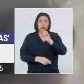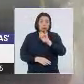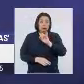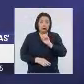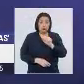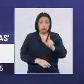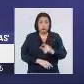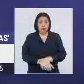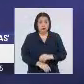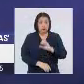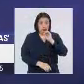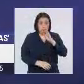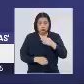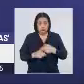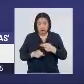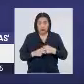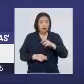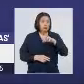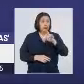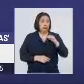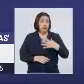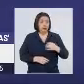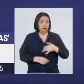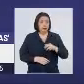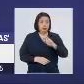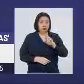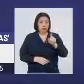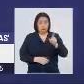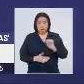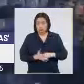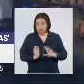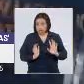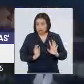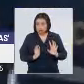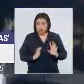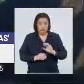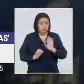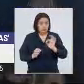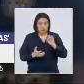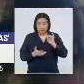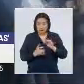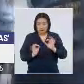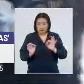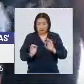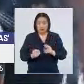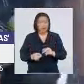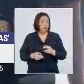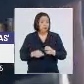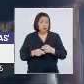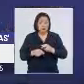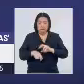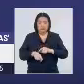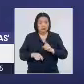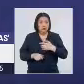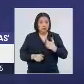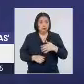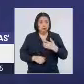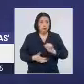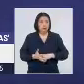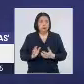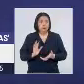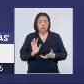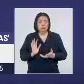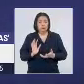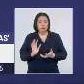Padilla Silva, alias Piolín. Tiene 21 años y sin ningún tipo de estudios, en tiempo récord, se convirtió en uno de los